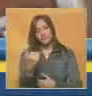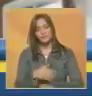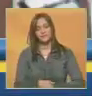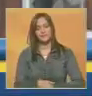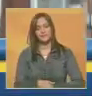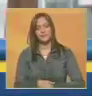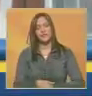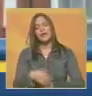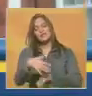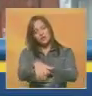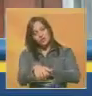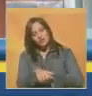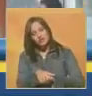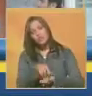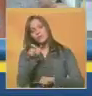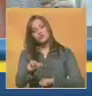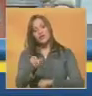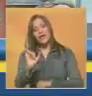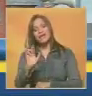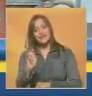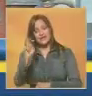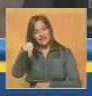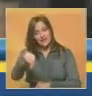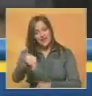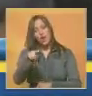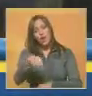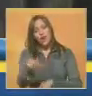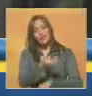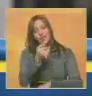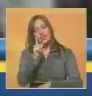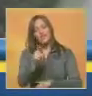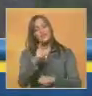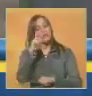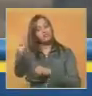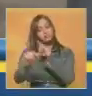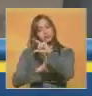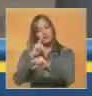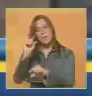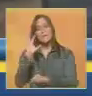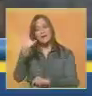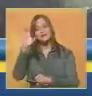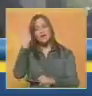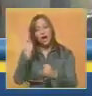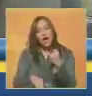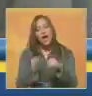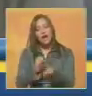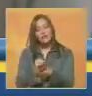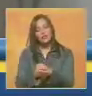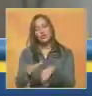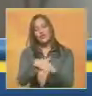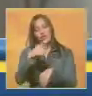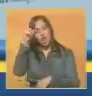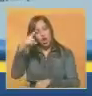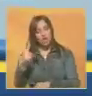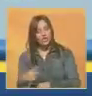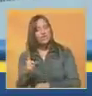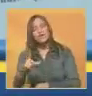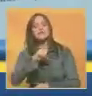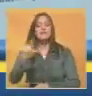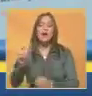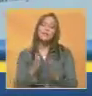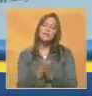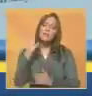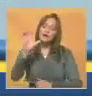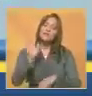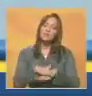En Reino Unido, los diplomáticos iraníes tienen hasta esta tarde para marcharse del país tras el ultimátum dado por el gobierno de Londres para que abandonen el país